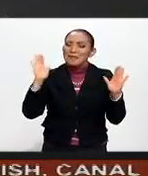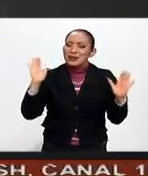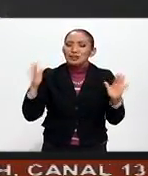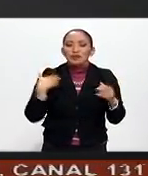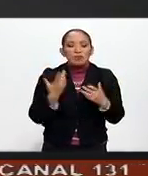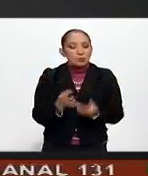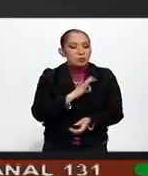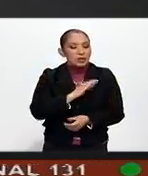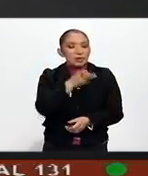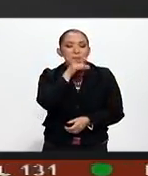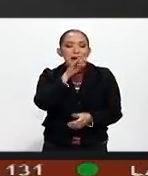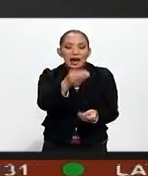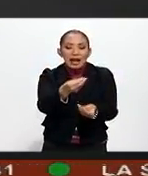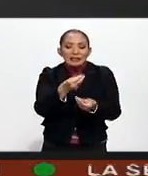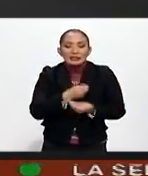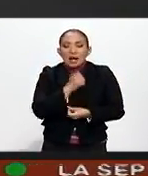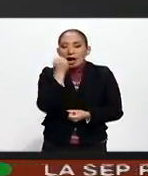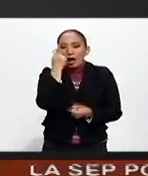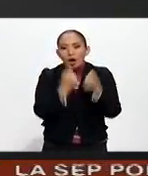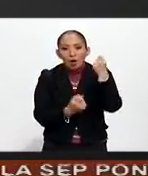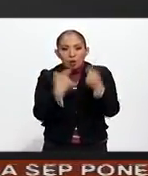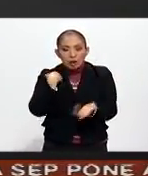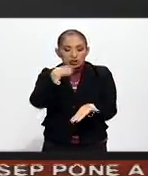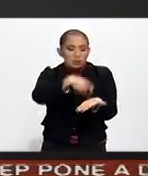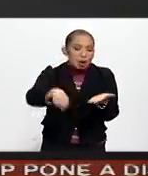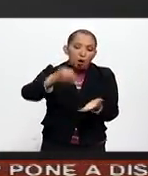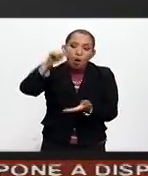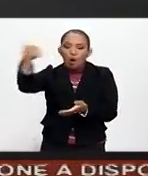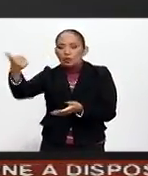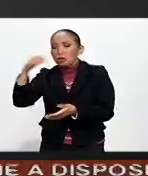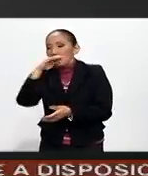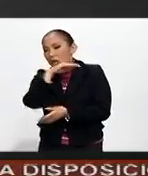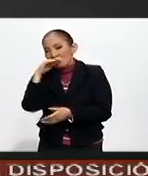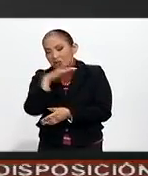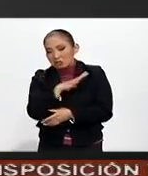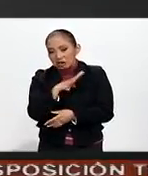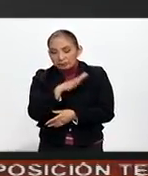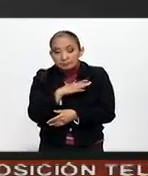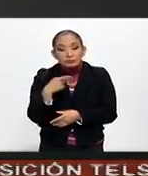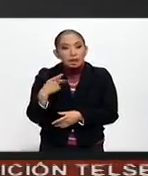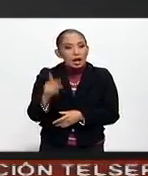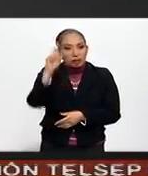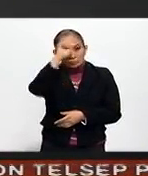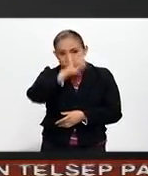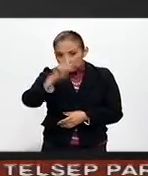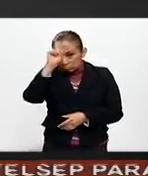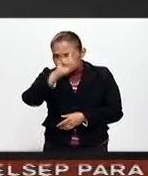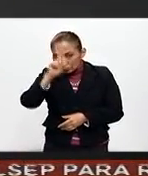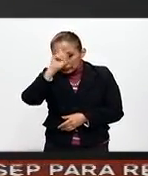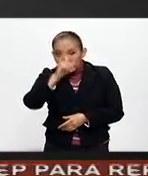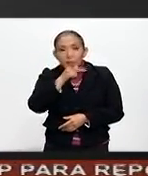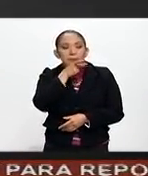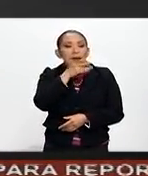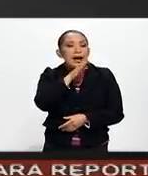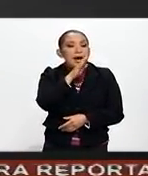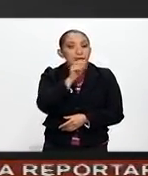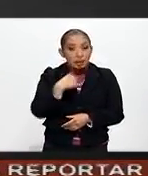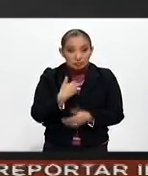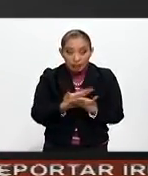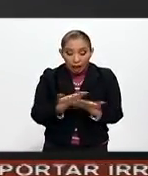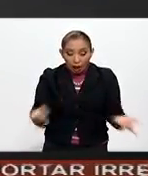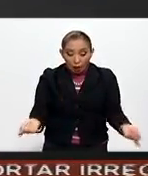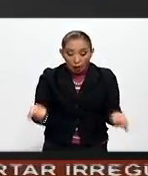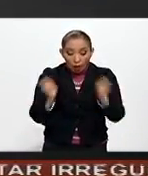a la disposición. Hay algunas que son compradas y hay algunas que son gratuitas. Entonces la recomendación es, papá, mamá, hoy nos toca